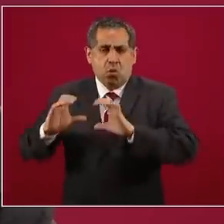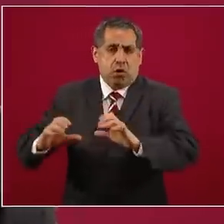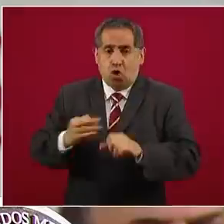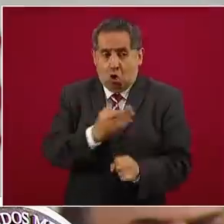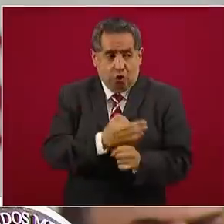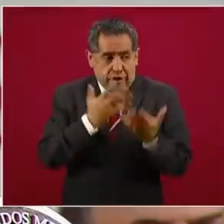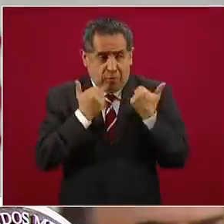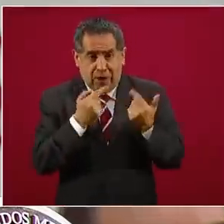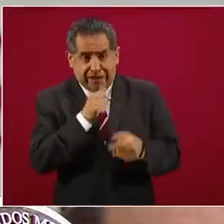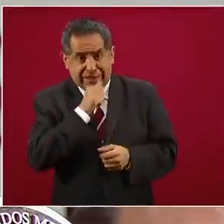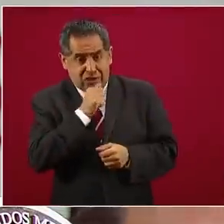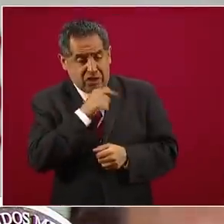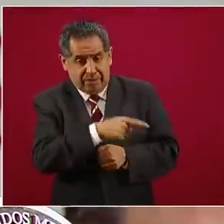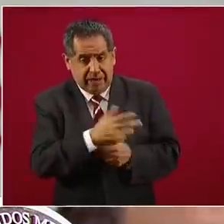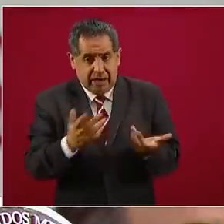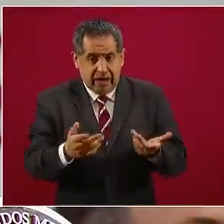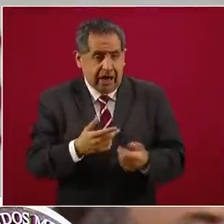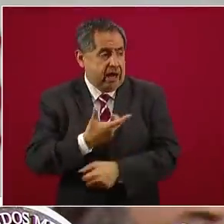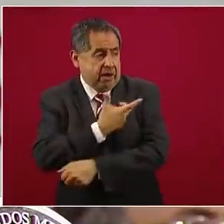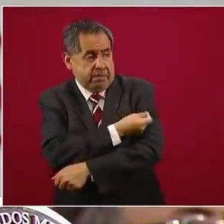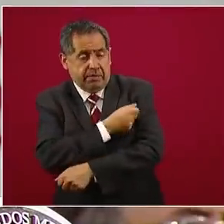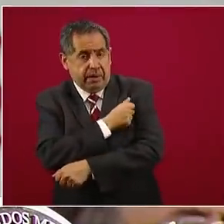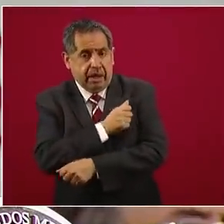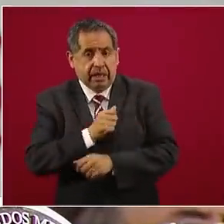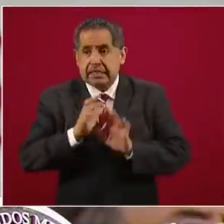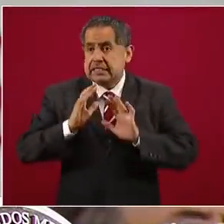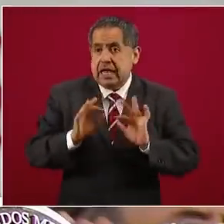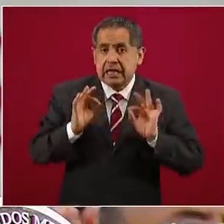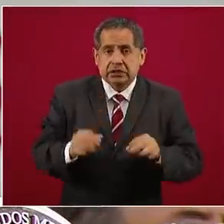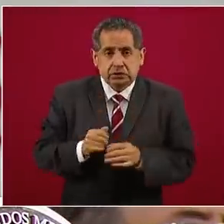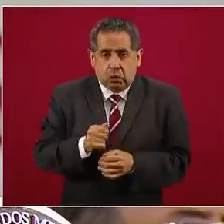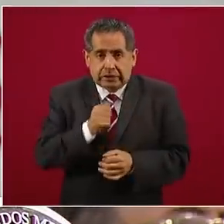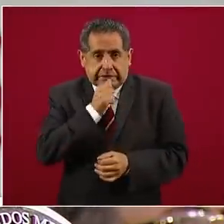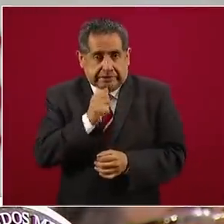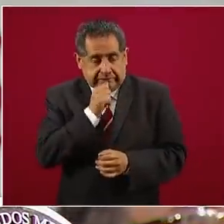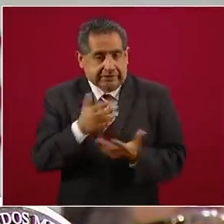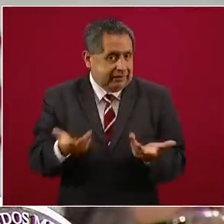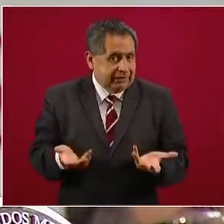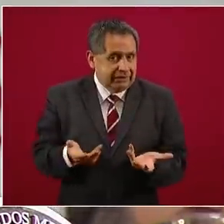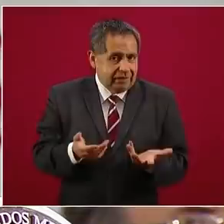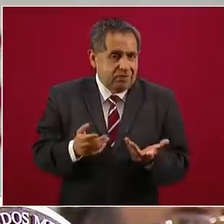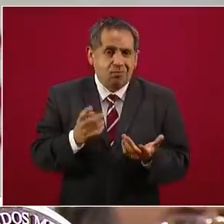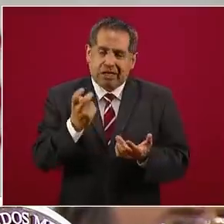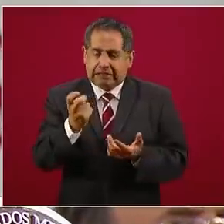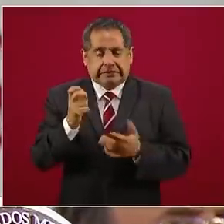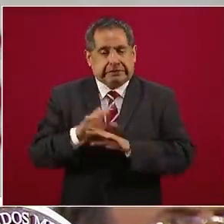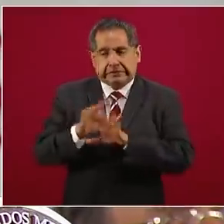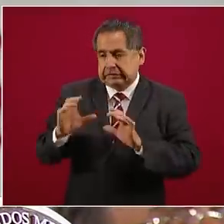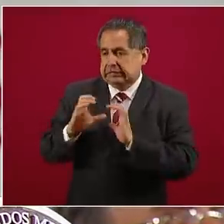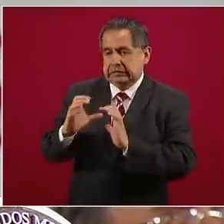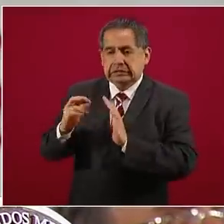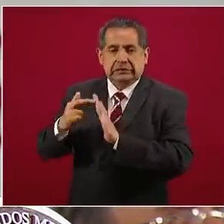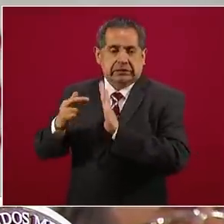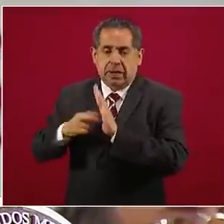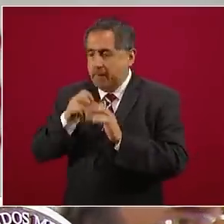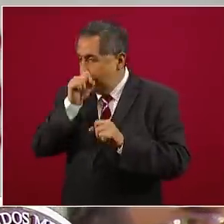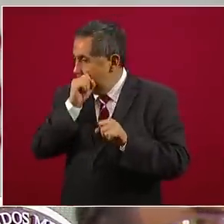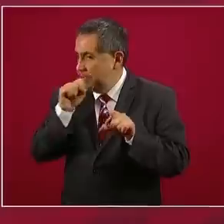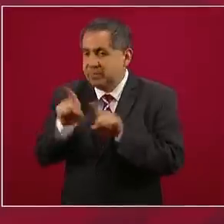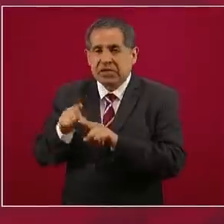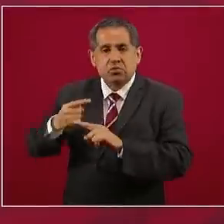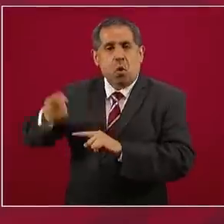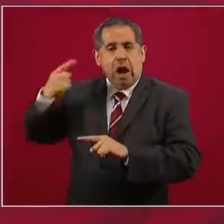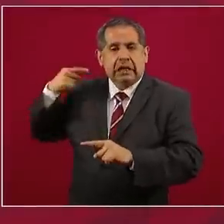protección específica, como lo son las vacunas, los instrumentos de protección son los antiguos instrumentos de la